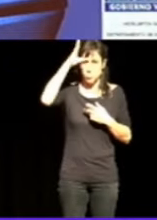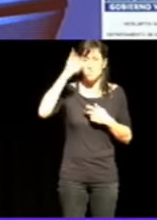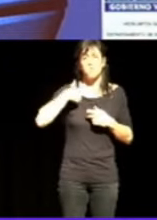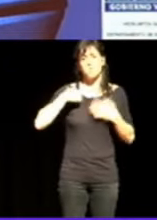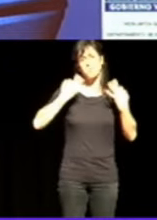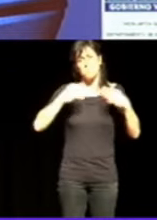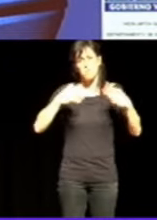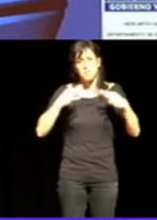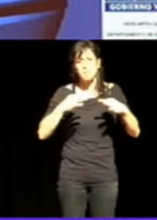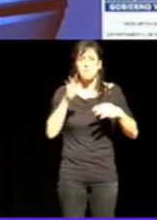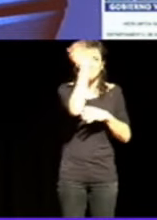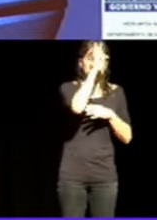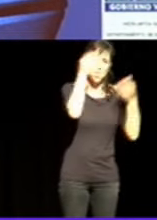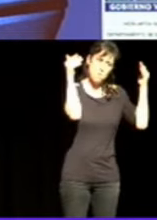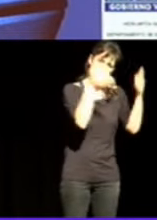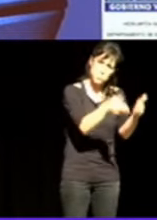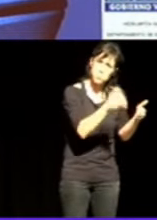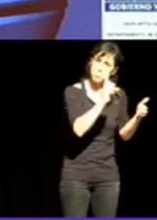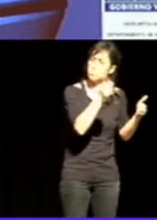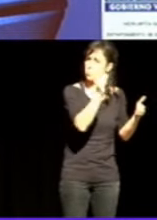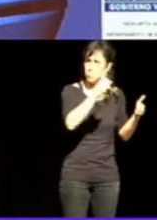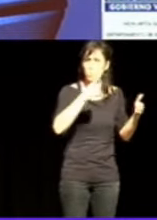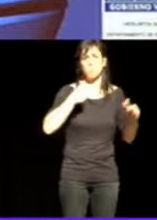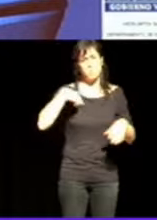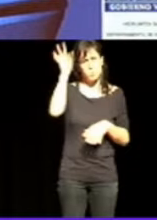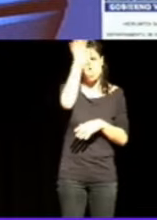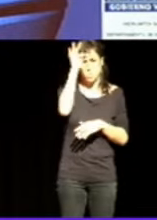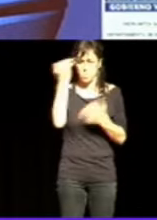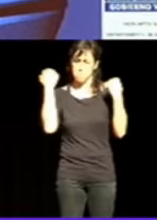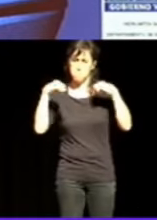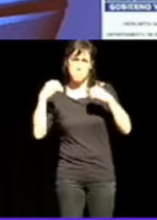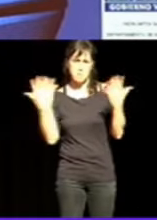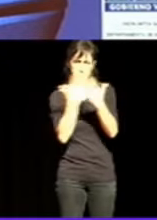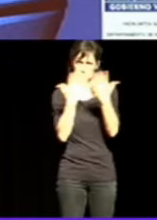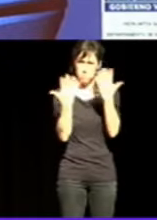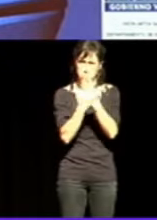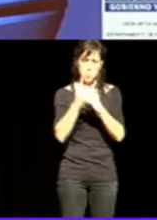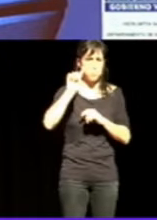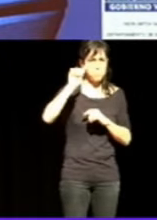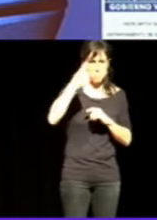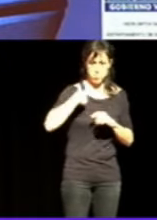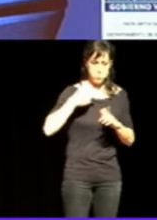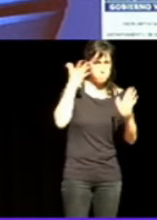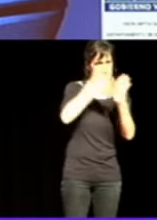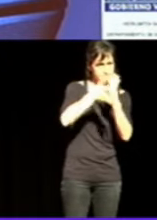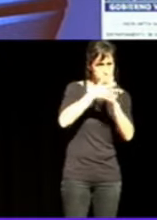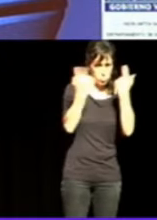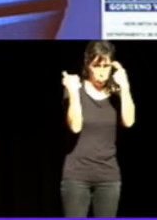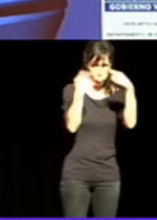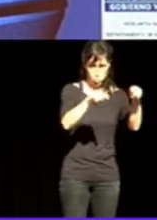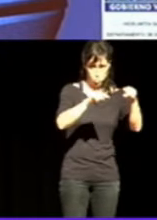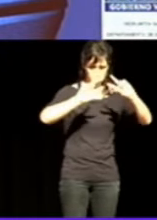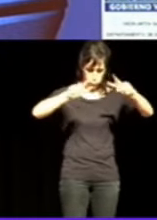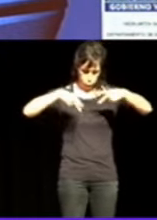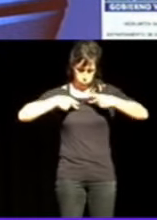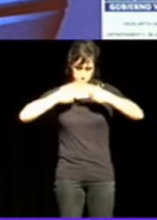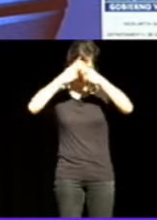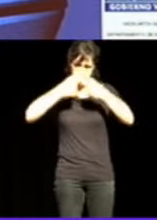teórico-práctico, que lo que yo explico tú lo trabajes ahora en ti y a partir de ahí hacemos